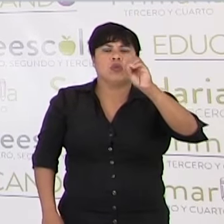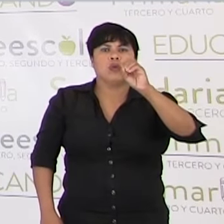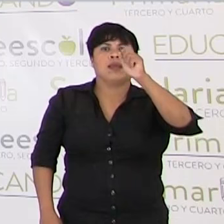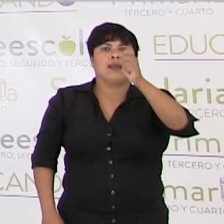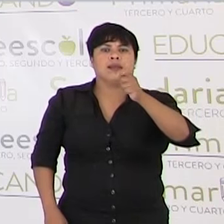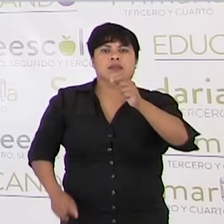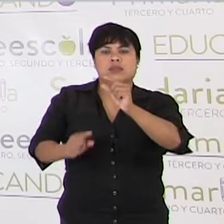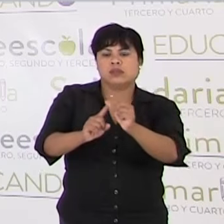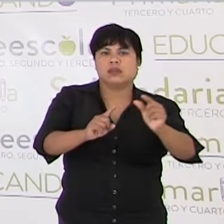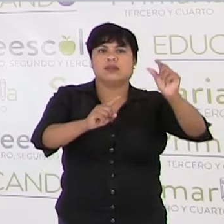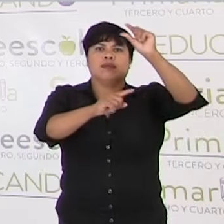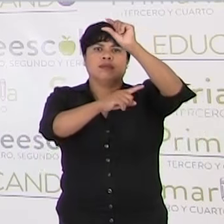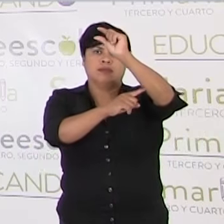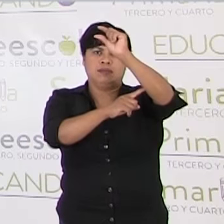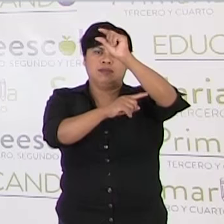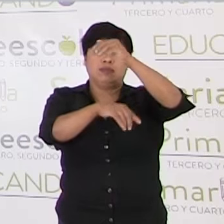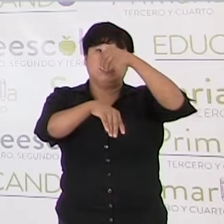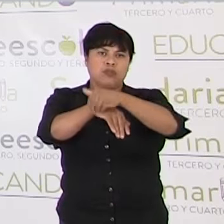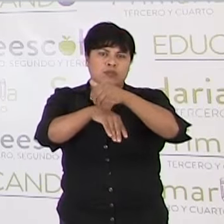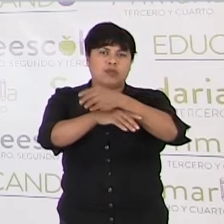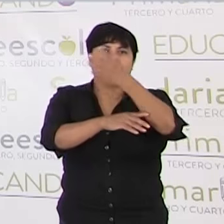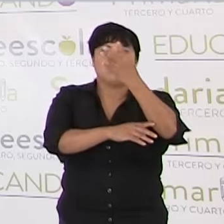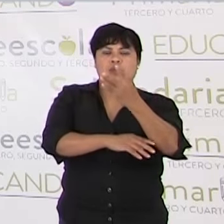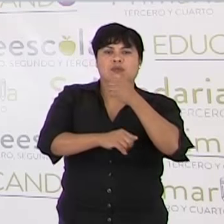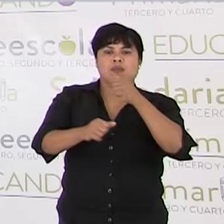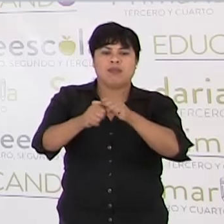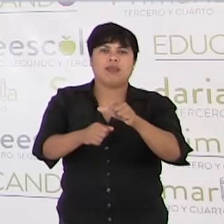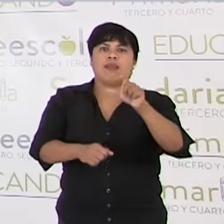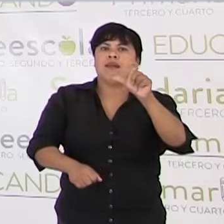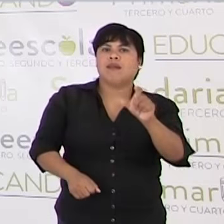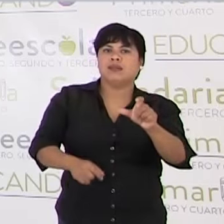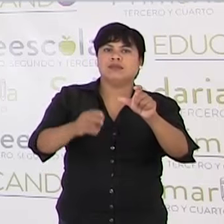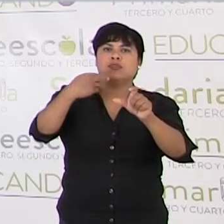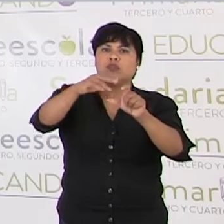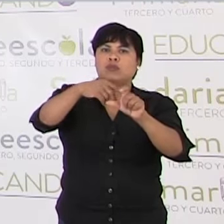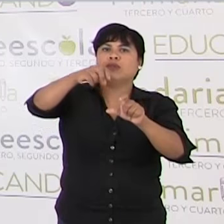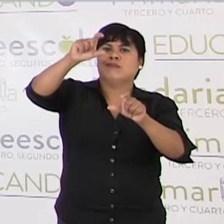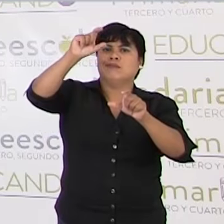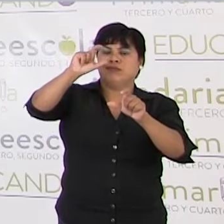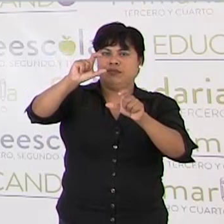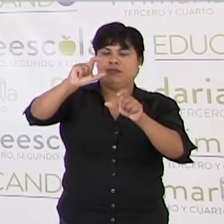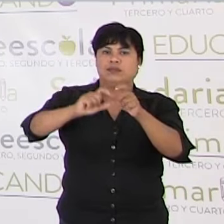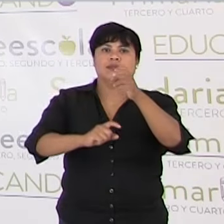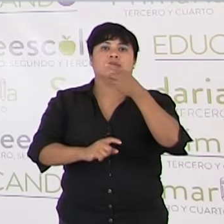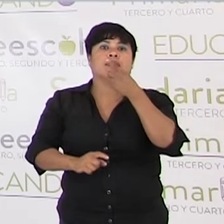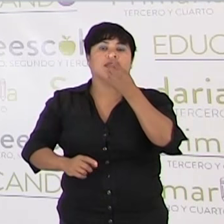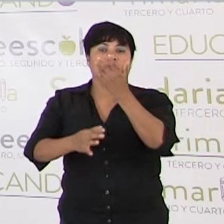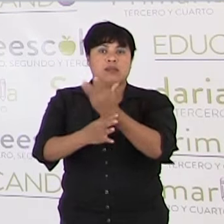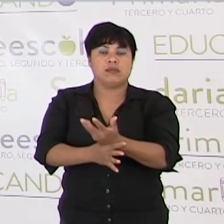como coeficiente el número 4. Y como nos está diciendo,